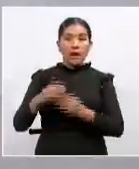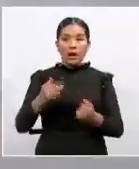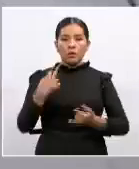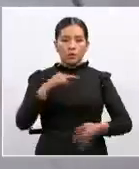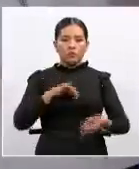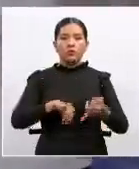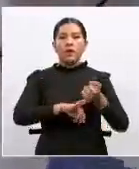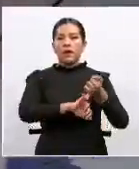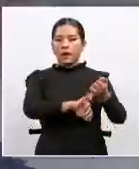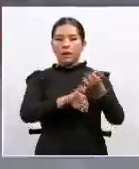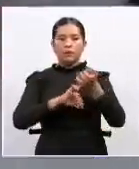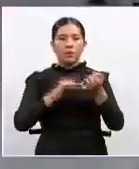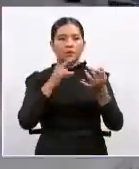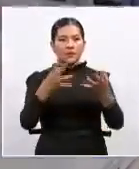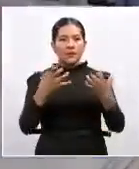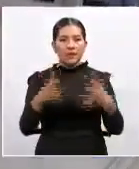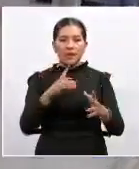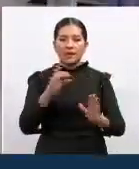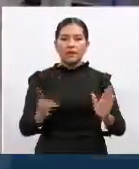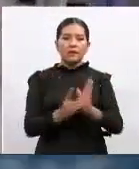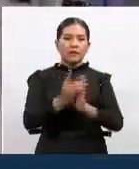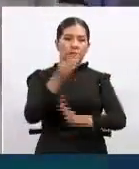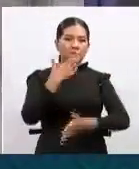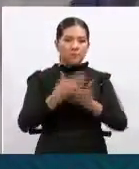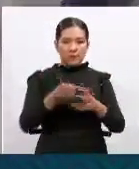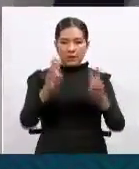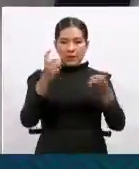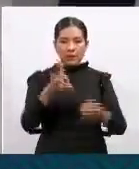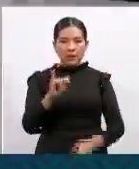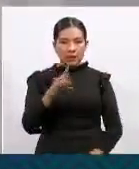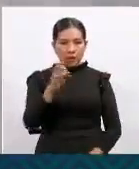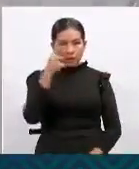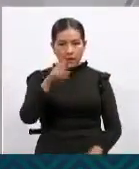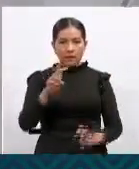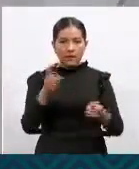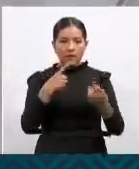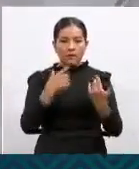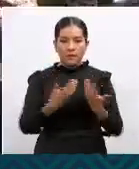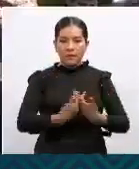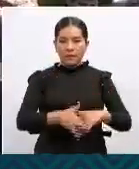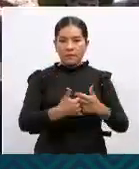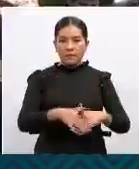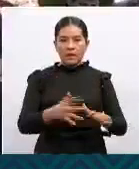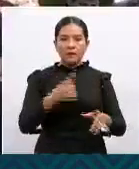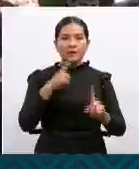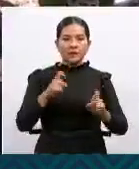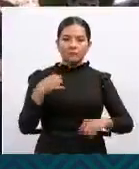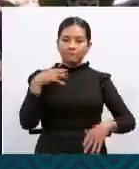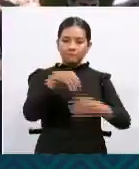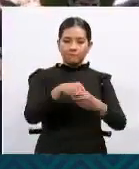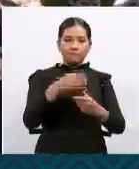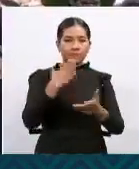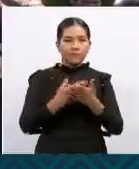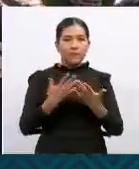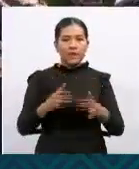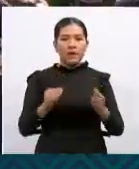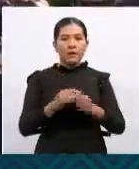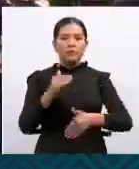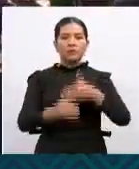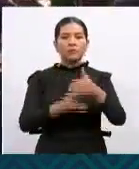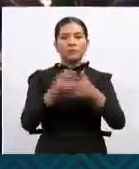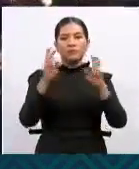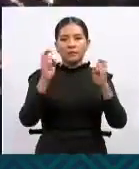el desarrollo de las reservas de litio, donde parte de nuestro core como empresa es complementarnos con la empresa